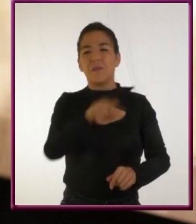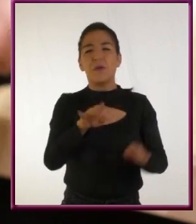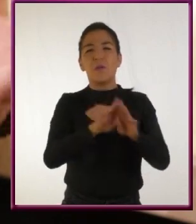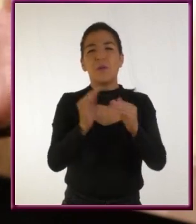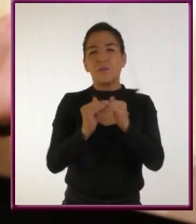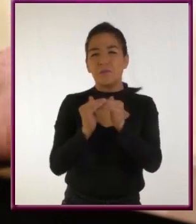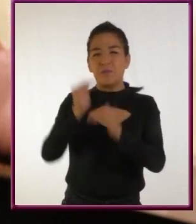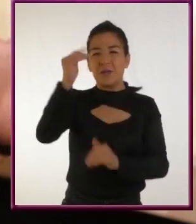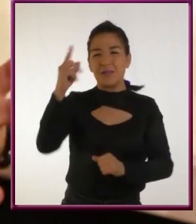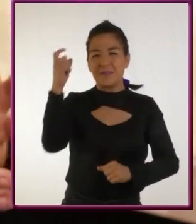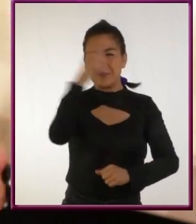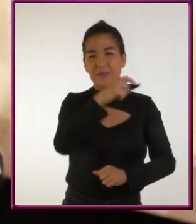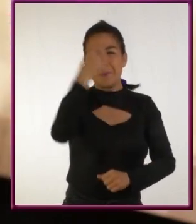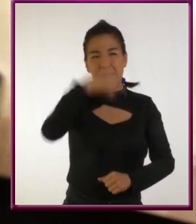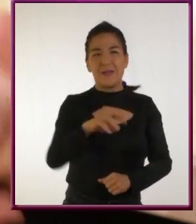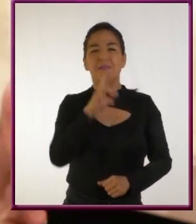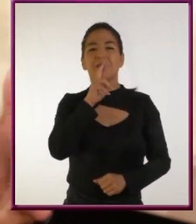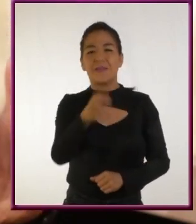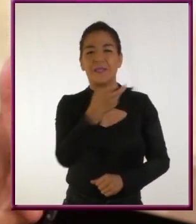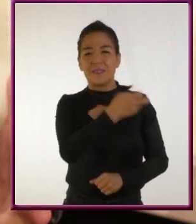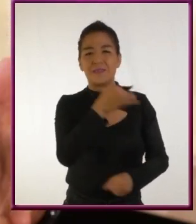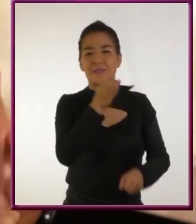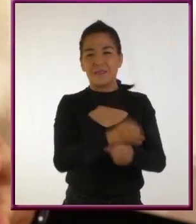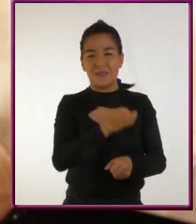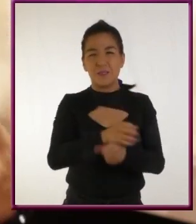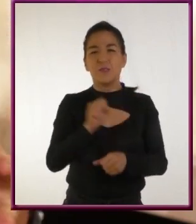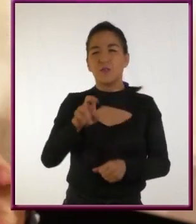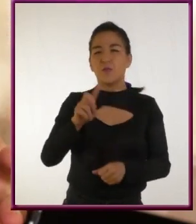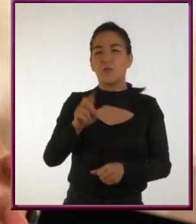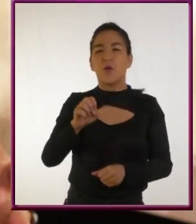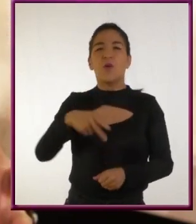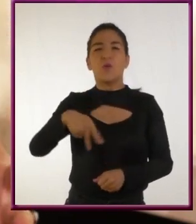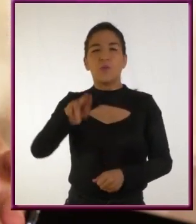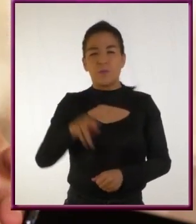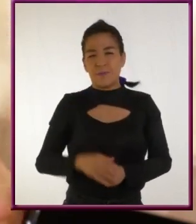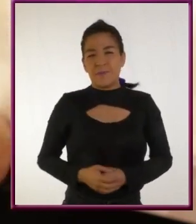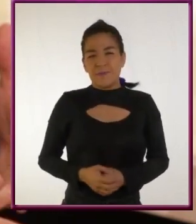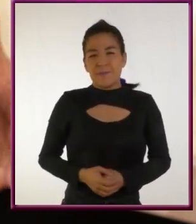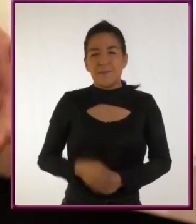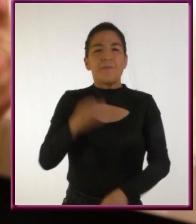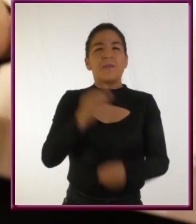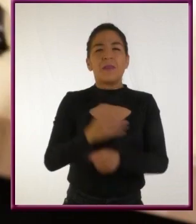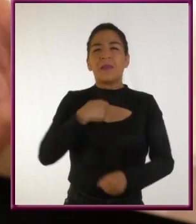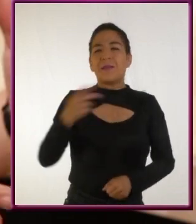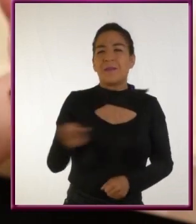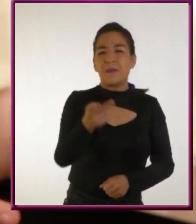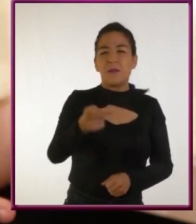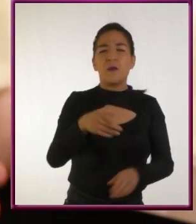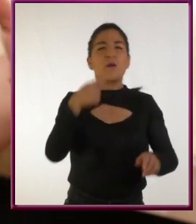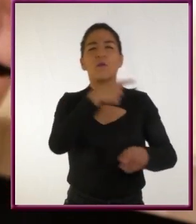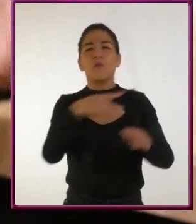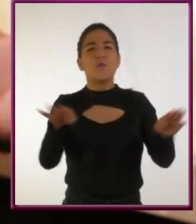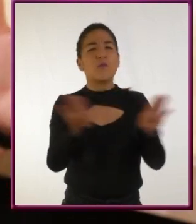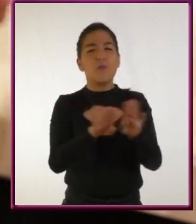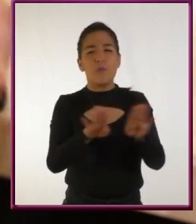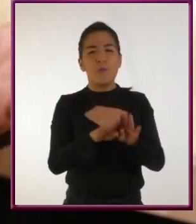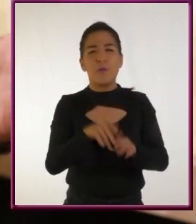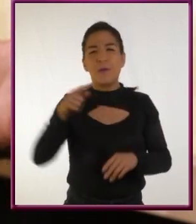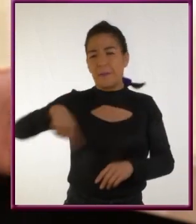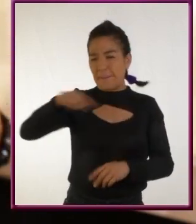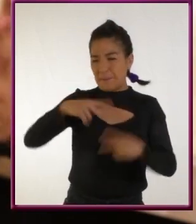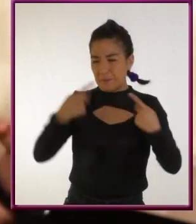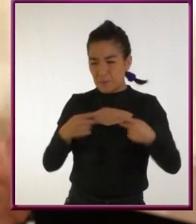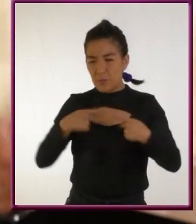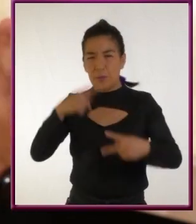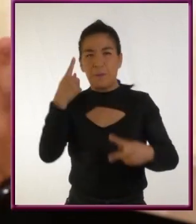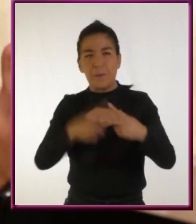también aumenta un poco el grado de dificultad para resolver el sudoku. La pregunta que le quiero hacer es, ¿cómo es